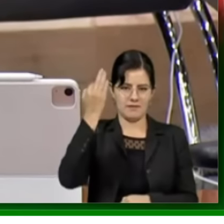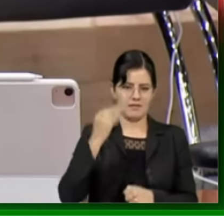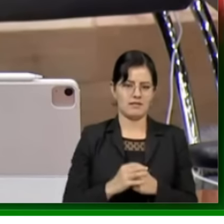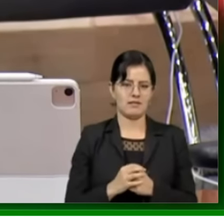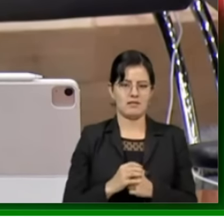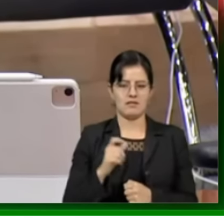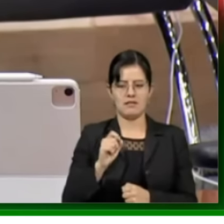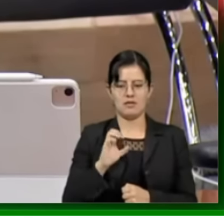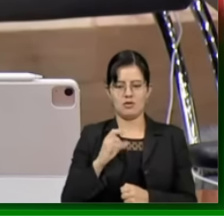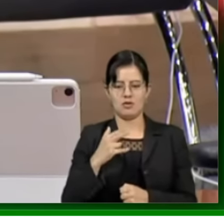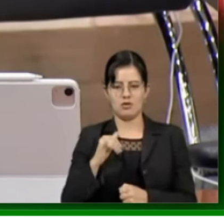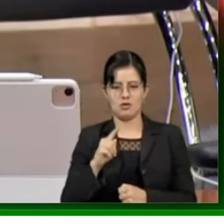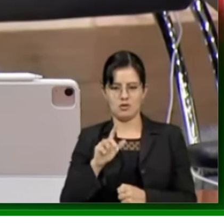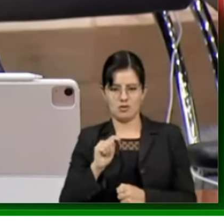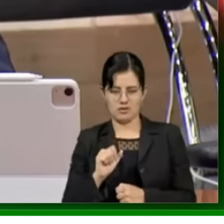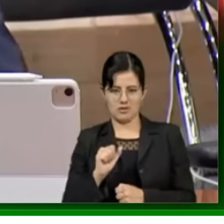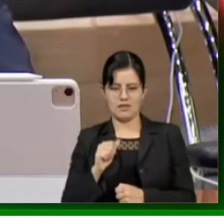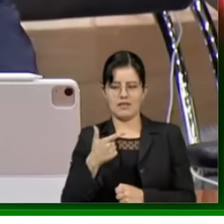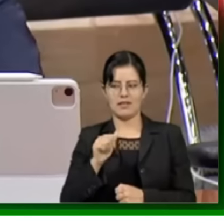sochil Gálvez